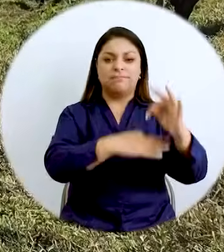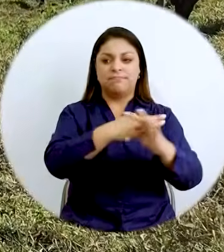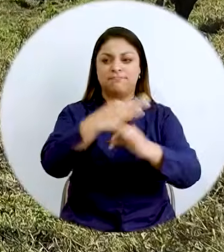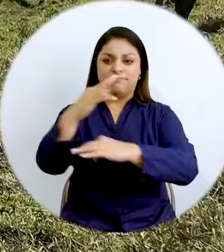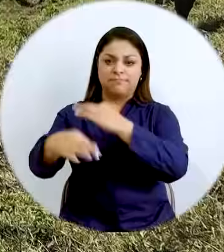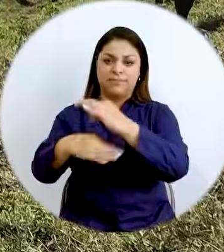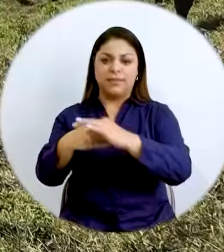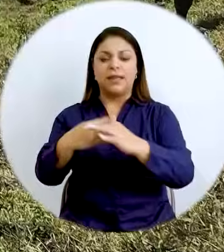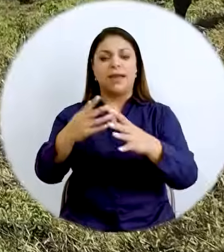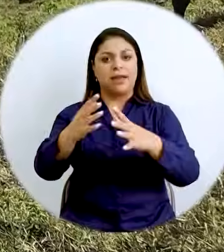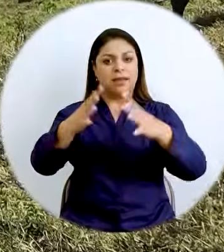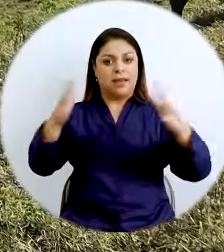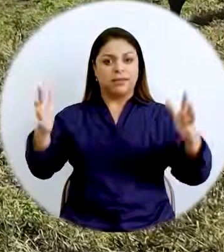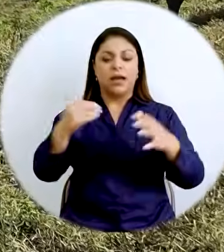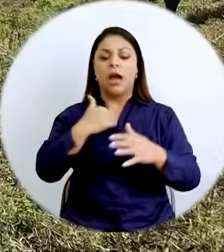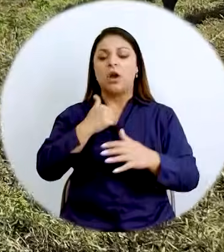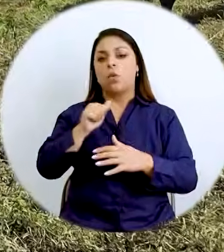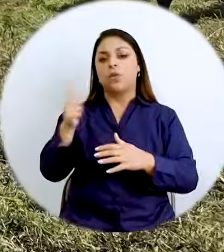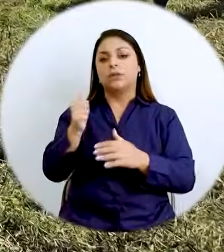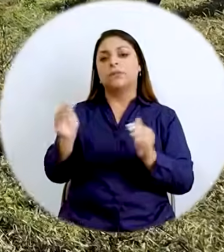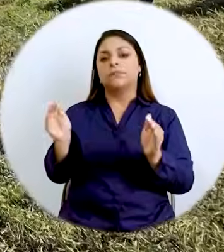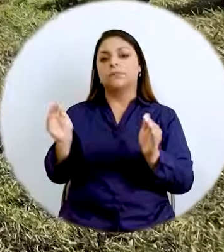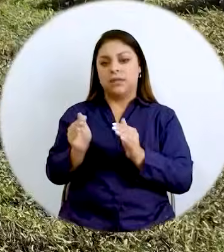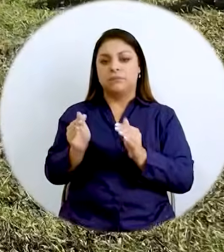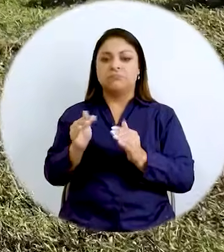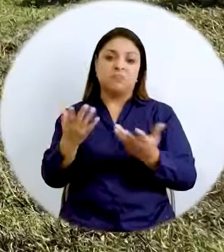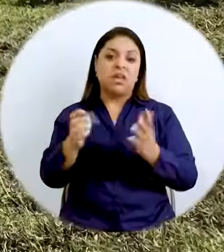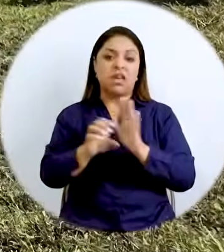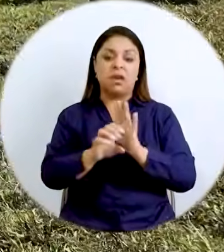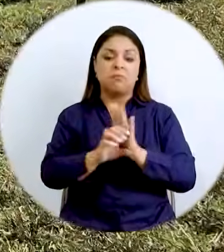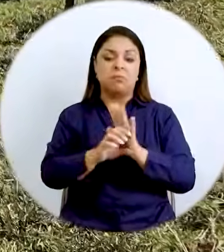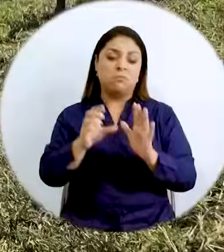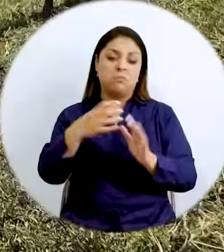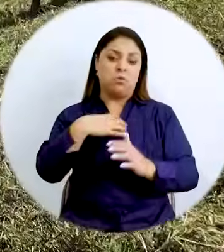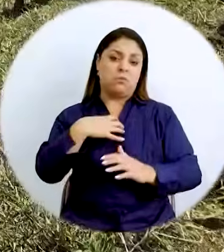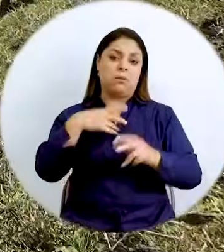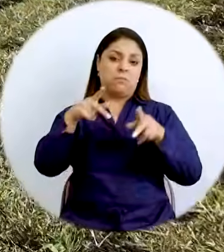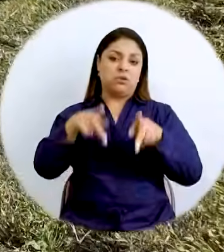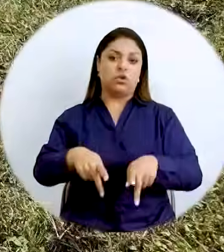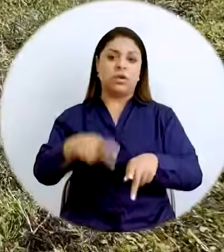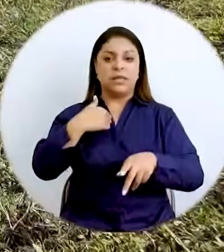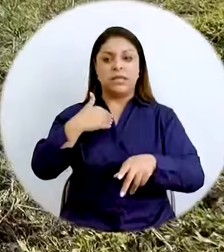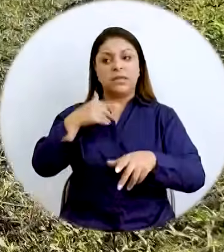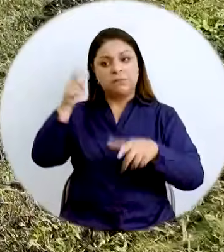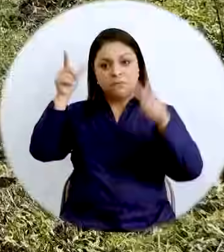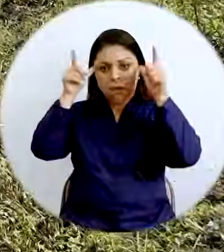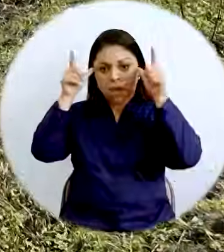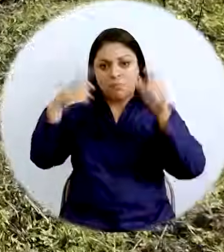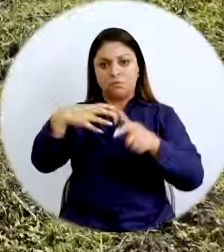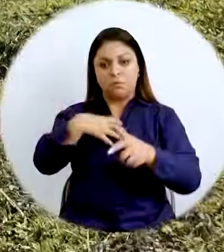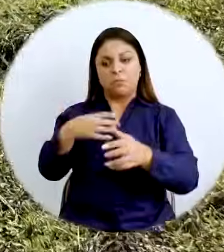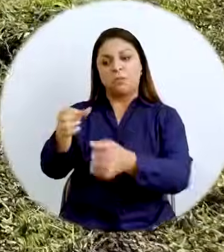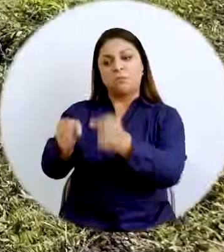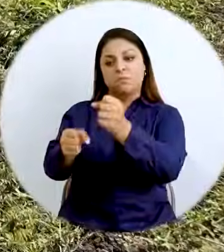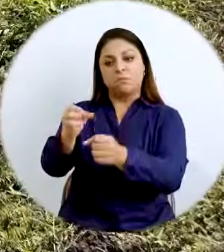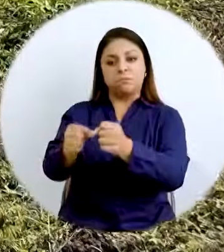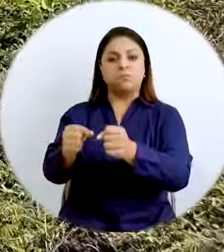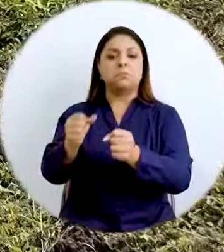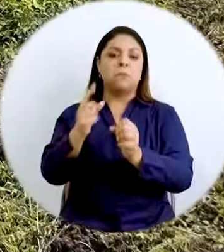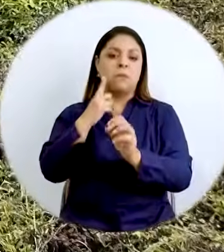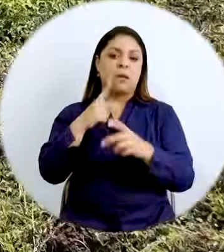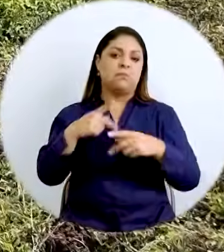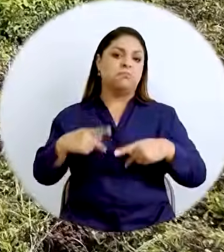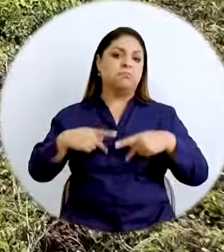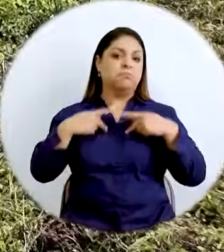digamos, más pequeñas, que inclusive puede estar la persona que tiene su vaquita para subsistencia. Entonces